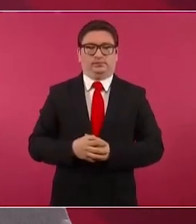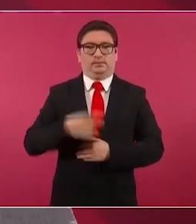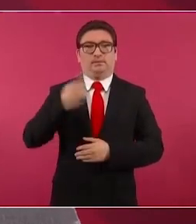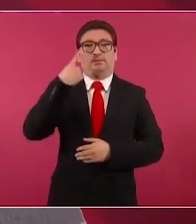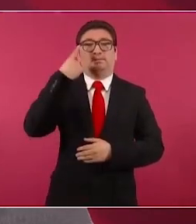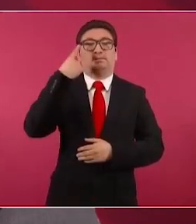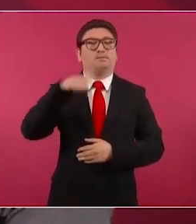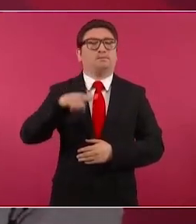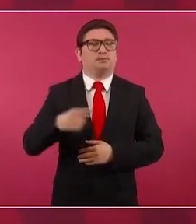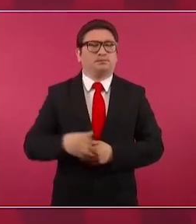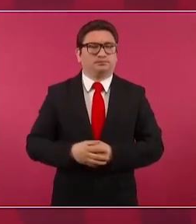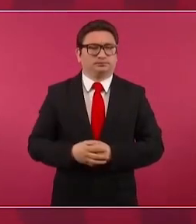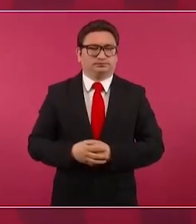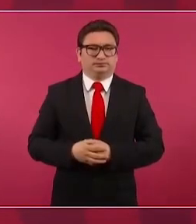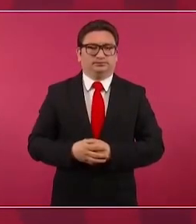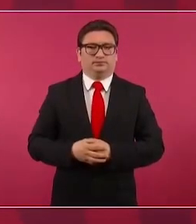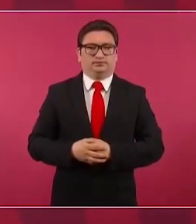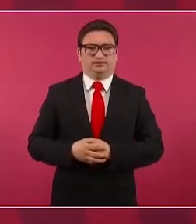respetara